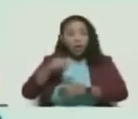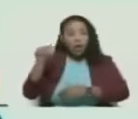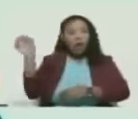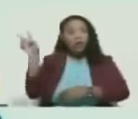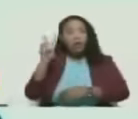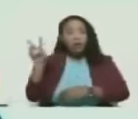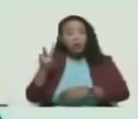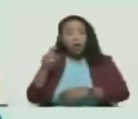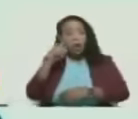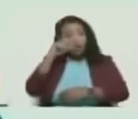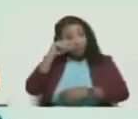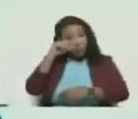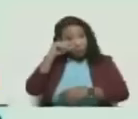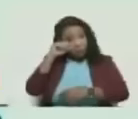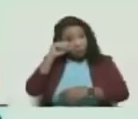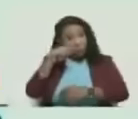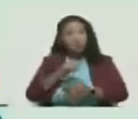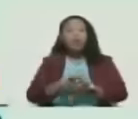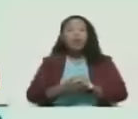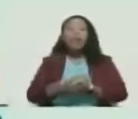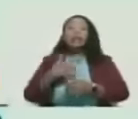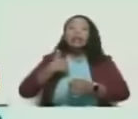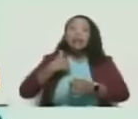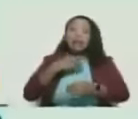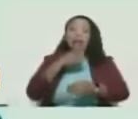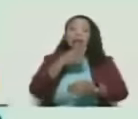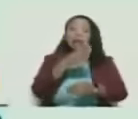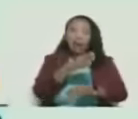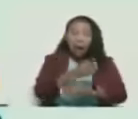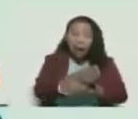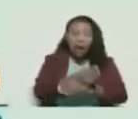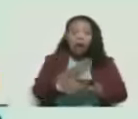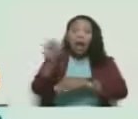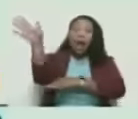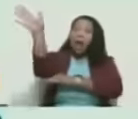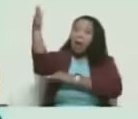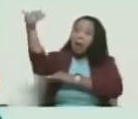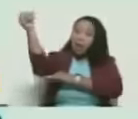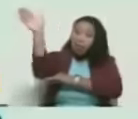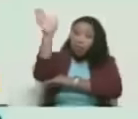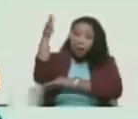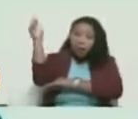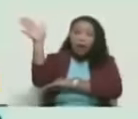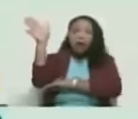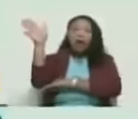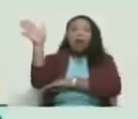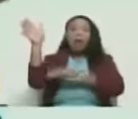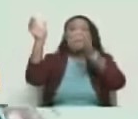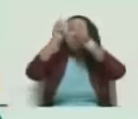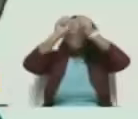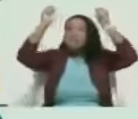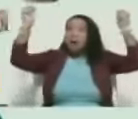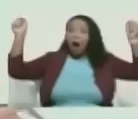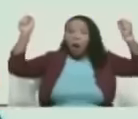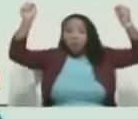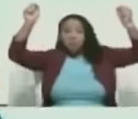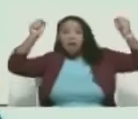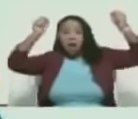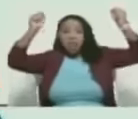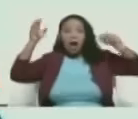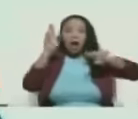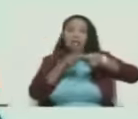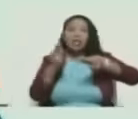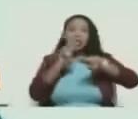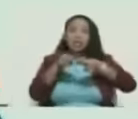en todos los municipios. Usted tiene que salir ahí con su bandera, con su pancarta, con su voluntad, con los niños, con las niñas de